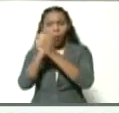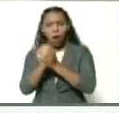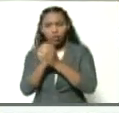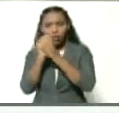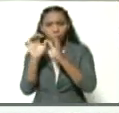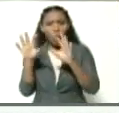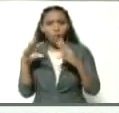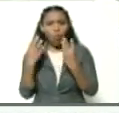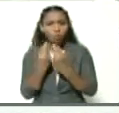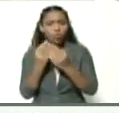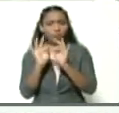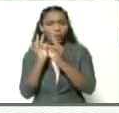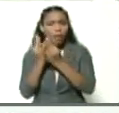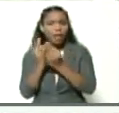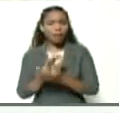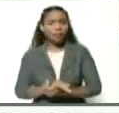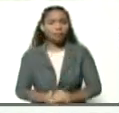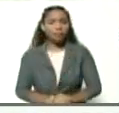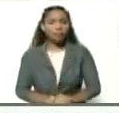familia,